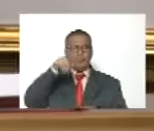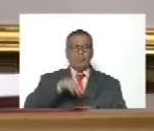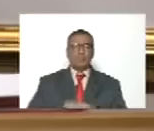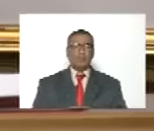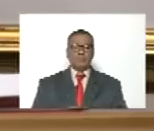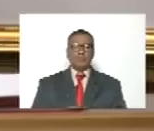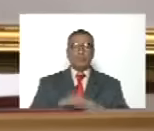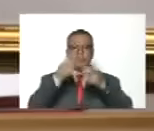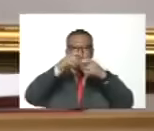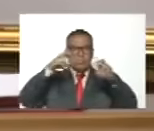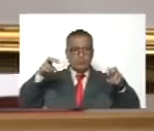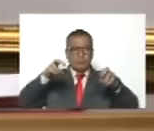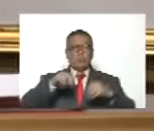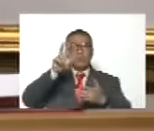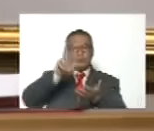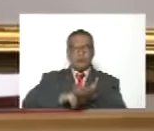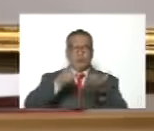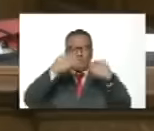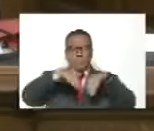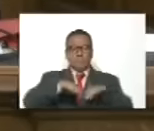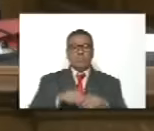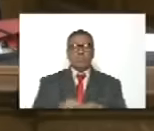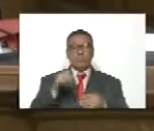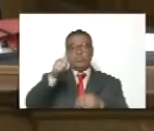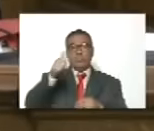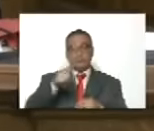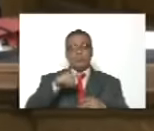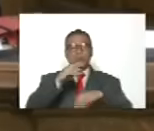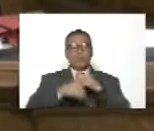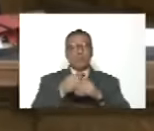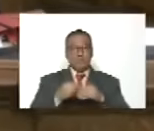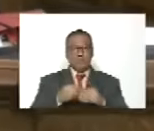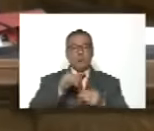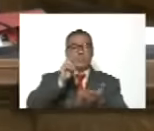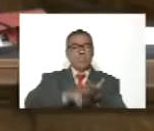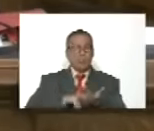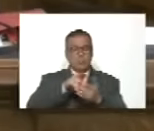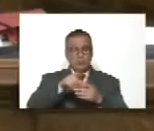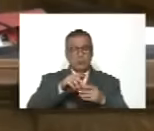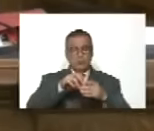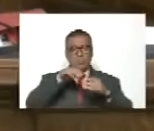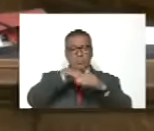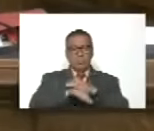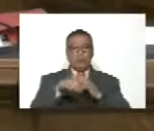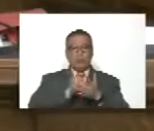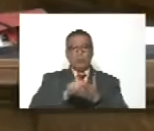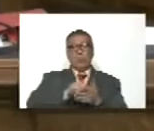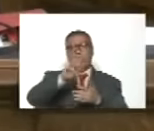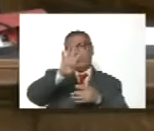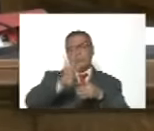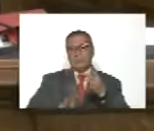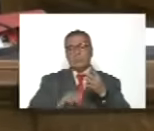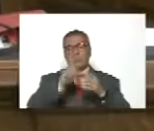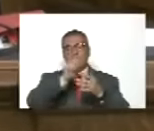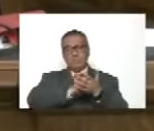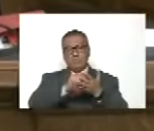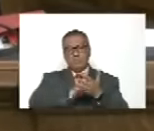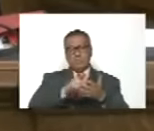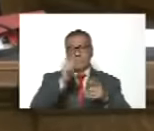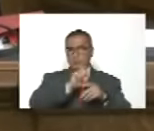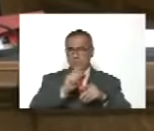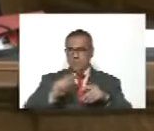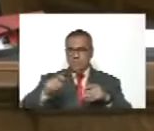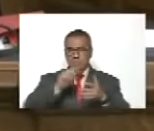epígrafe. Aprobado. Siguiente. Décimo, se sugiere aprobar con modificación el contenido del artículo 4, quedando redactado en los